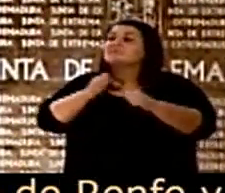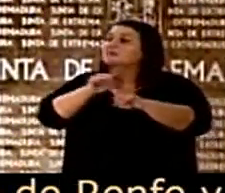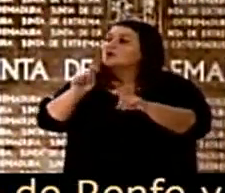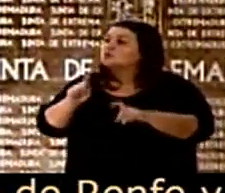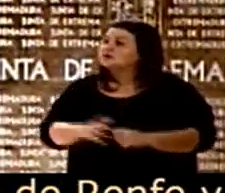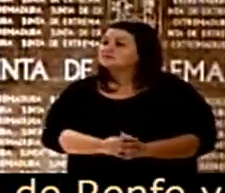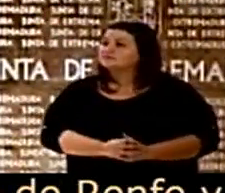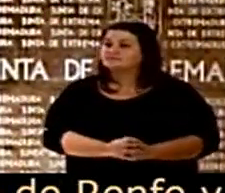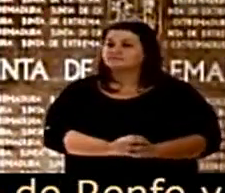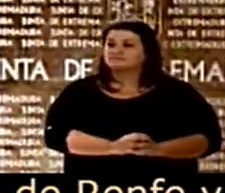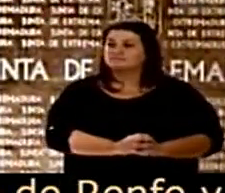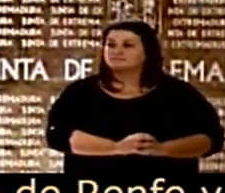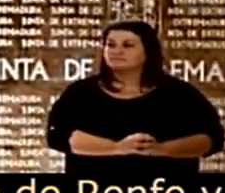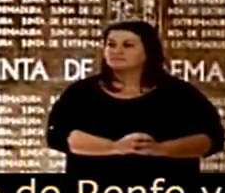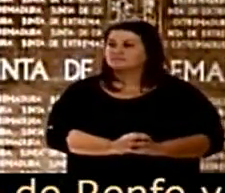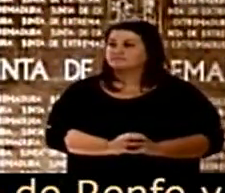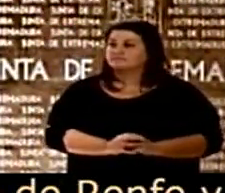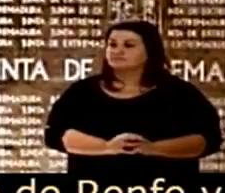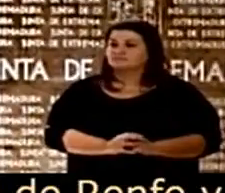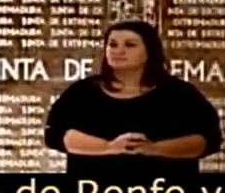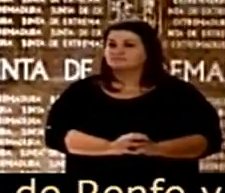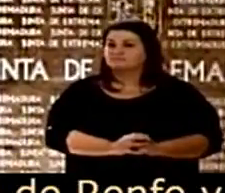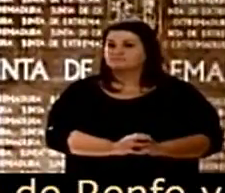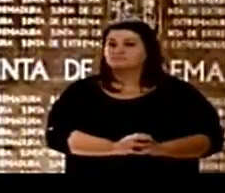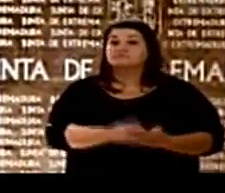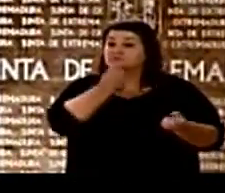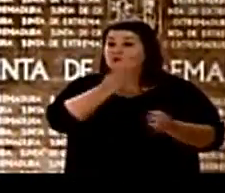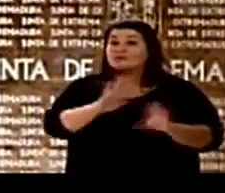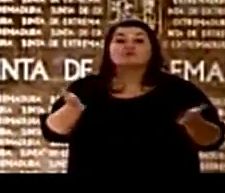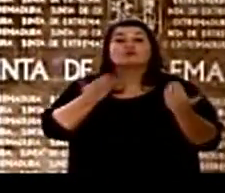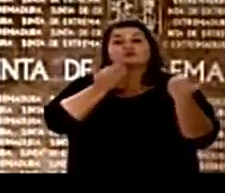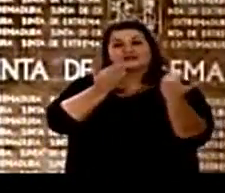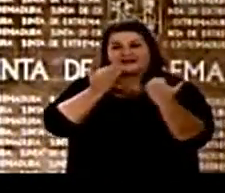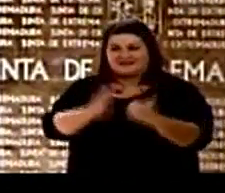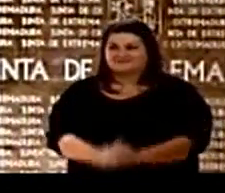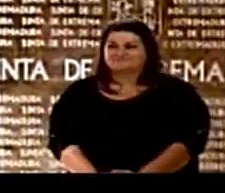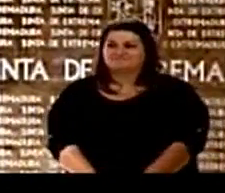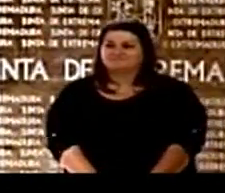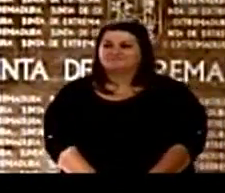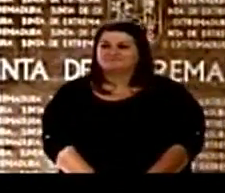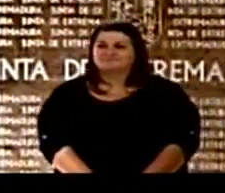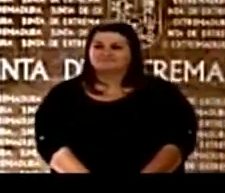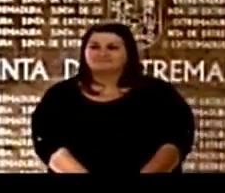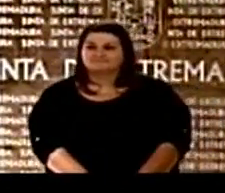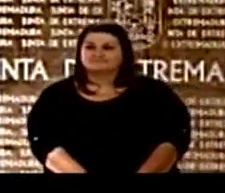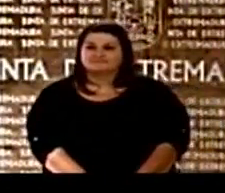Muy bien, pues muchas gracias.